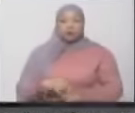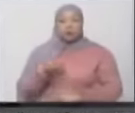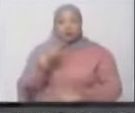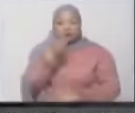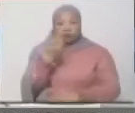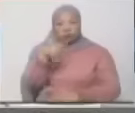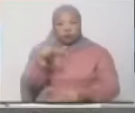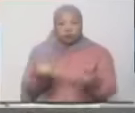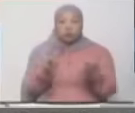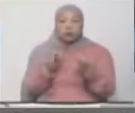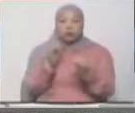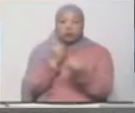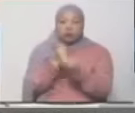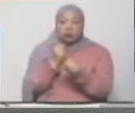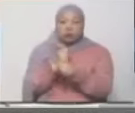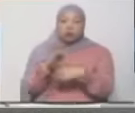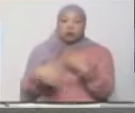establezcan eso.